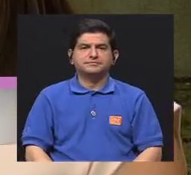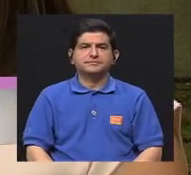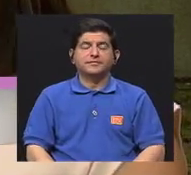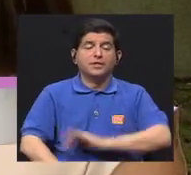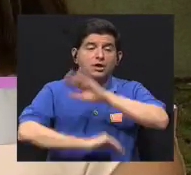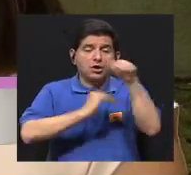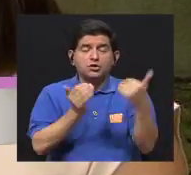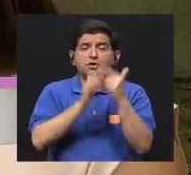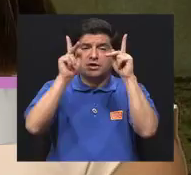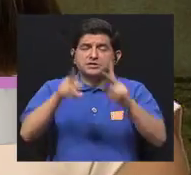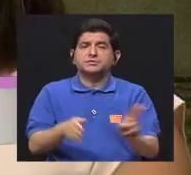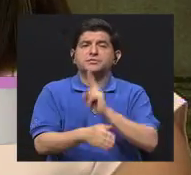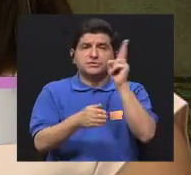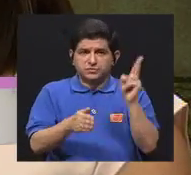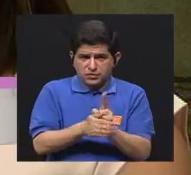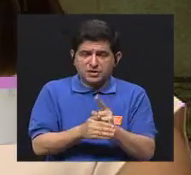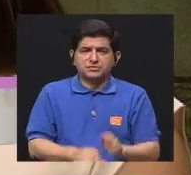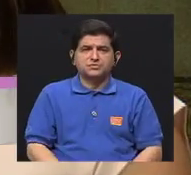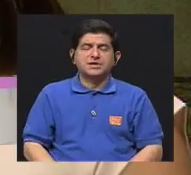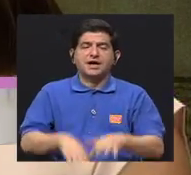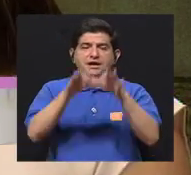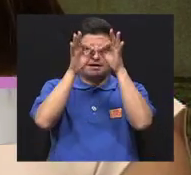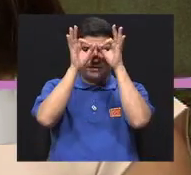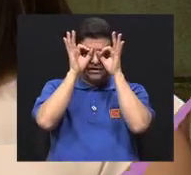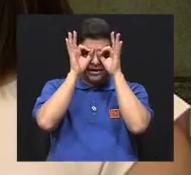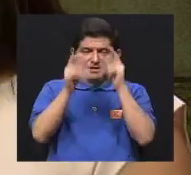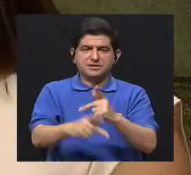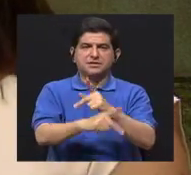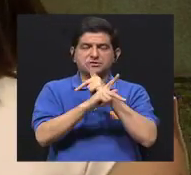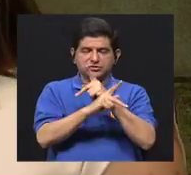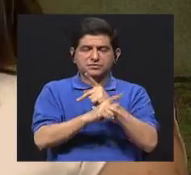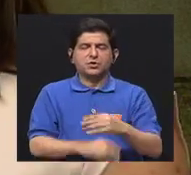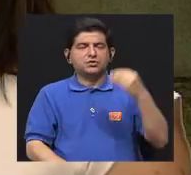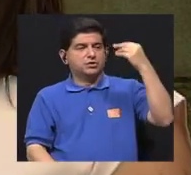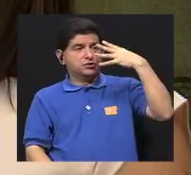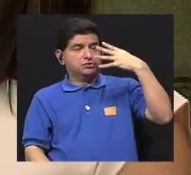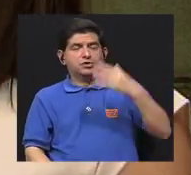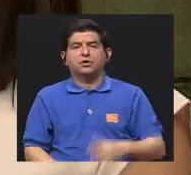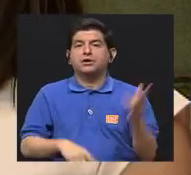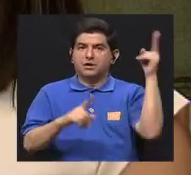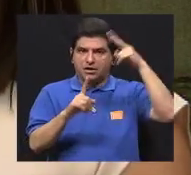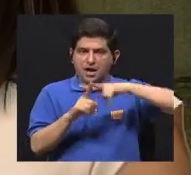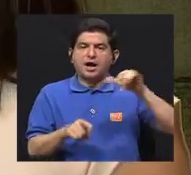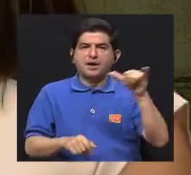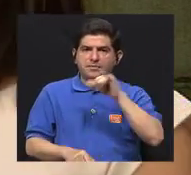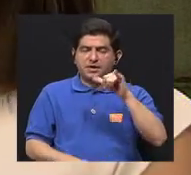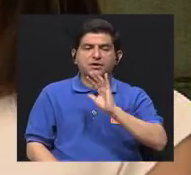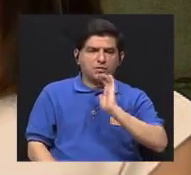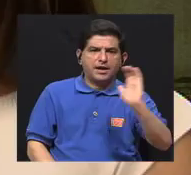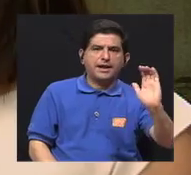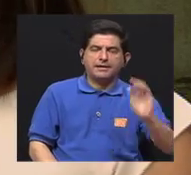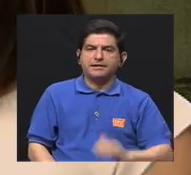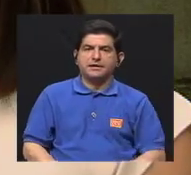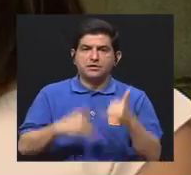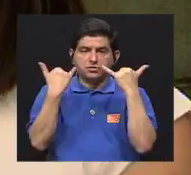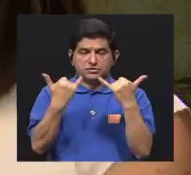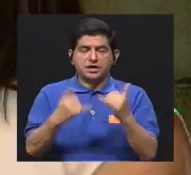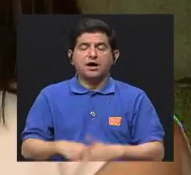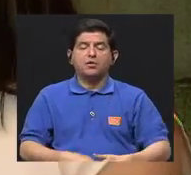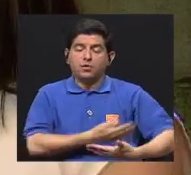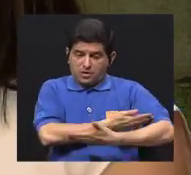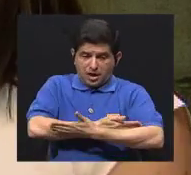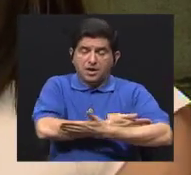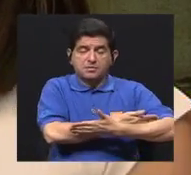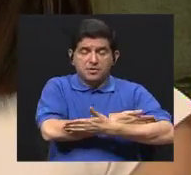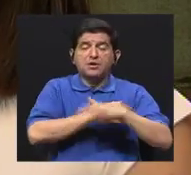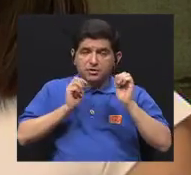Entonces, todos deberíamos usar pues lentes con protección solar, y esto aplica inclusive desde los niños. Ya ahora hay lentes para